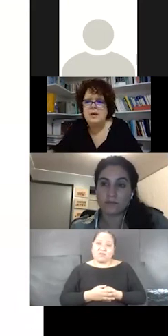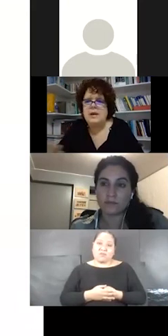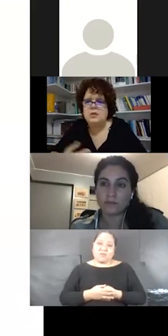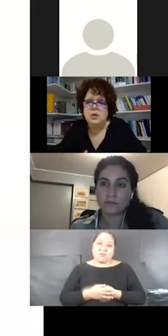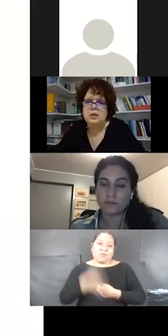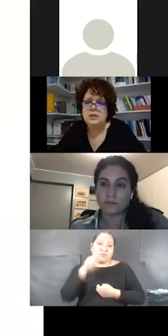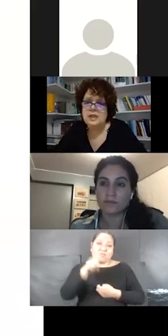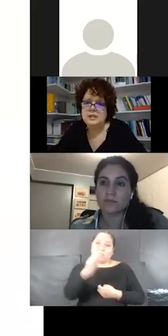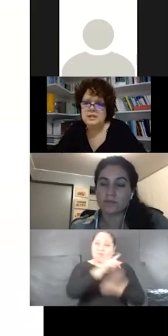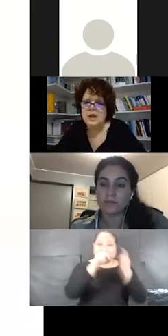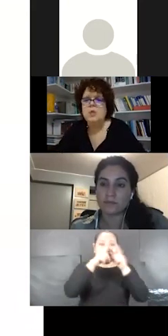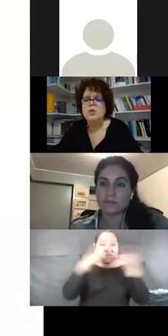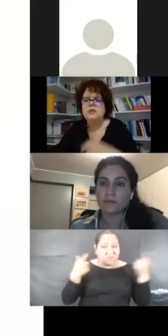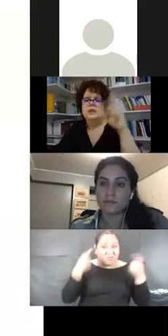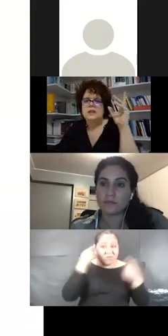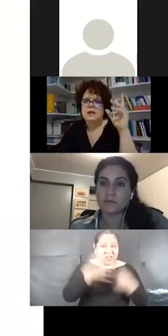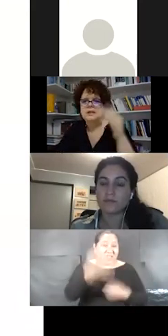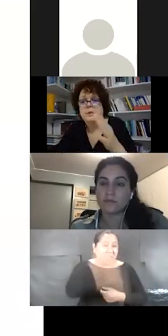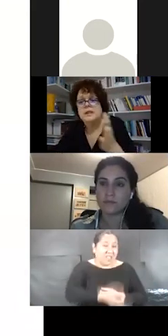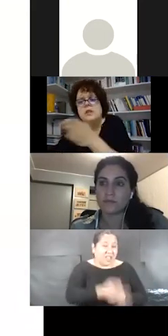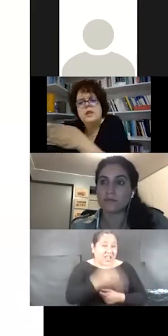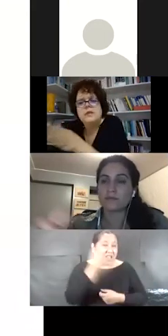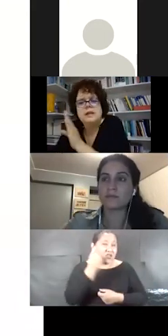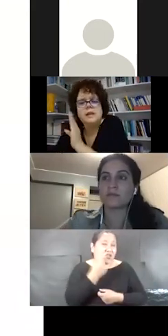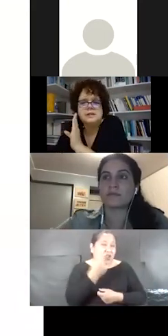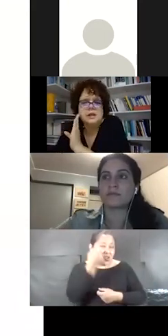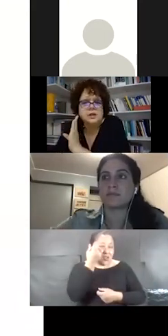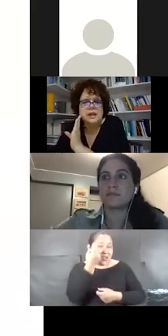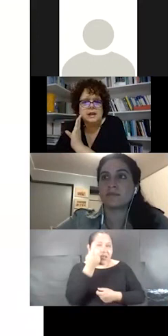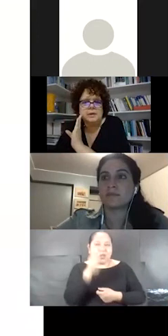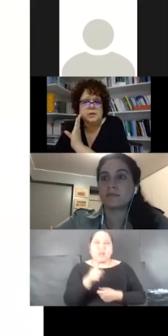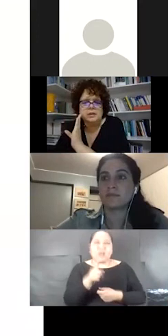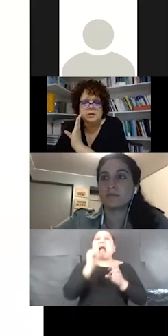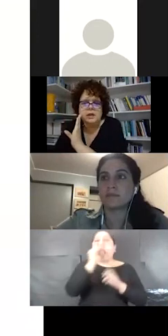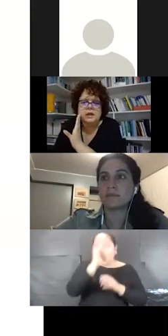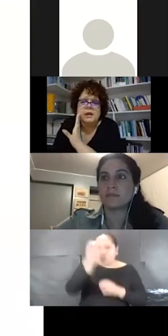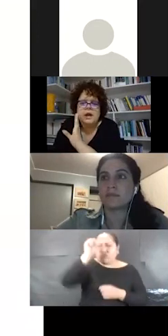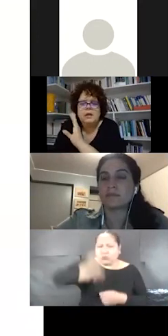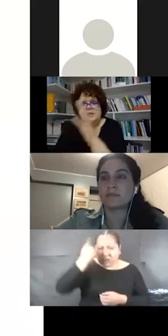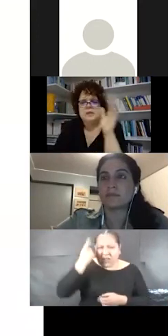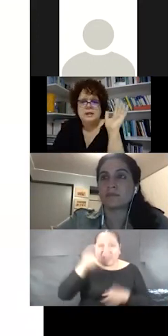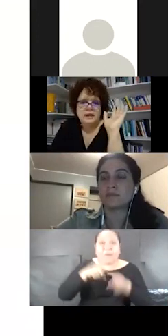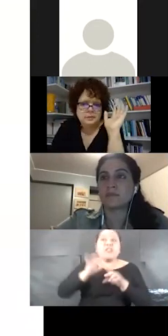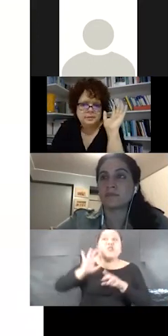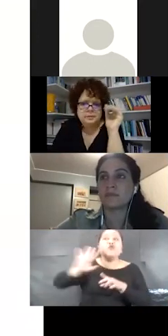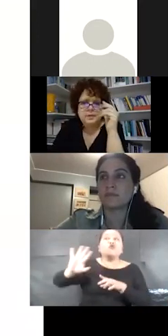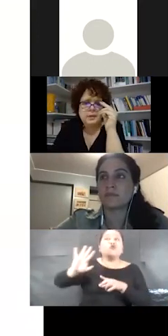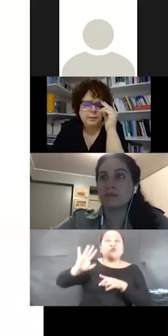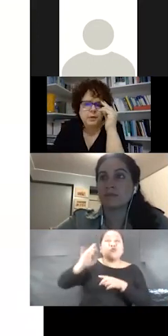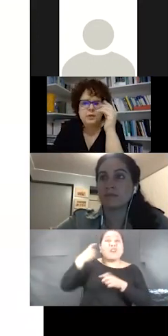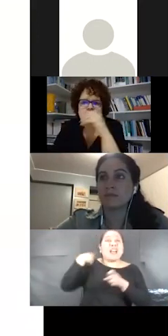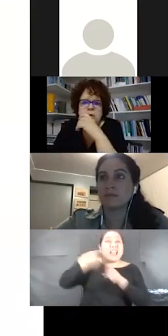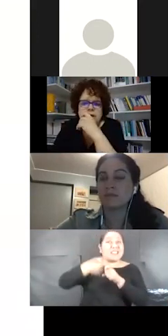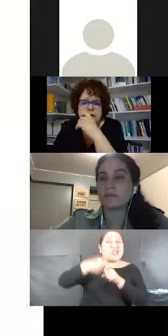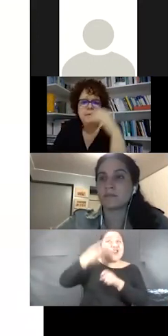una lengua que los sordos entiendan, ¿no? Algunos entenderán, dependiendo del nivel de castellano que tenga la persona sorda, pues entenderán.